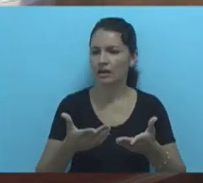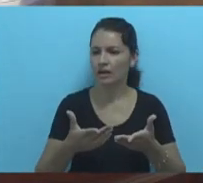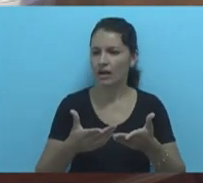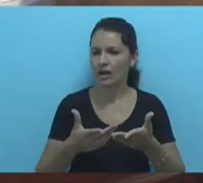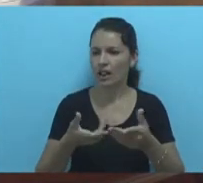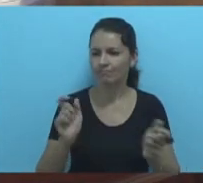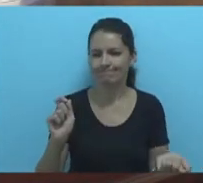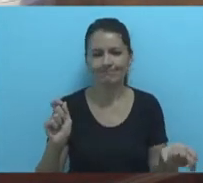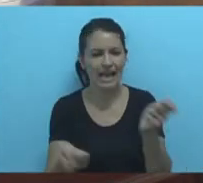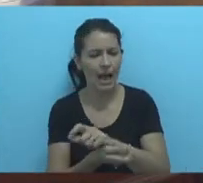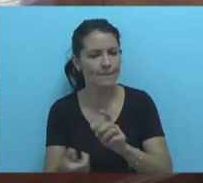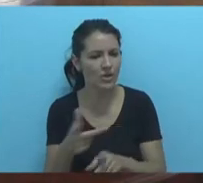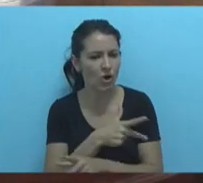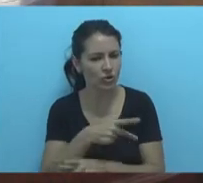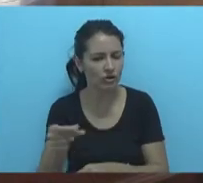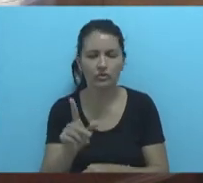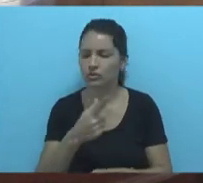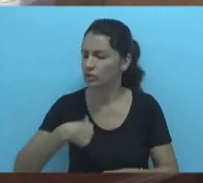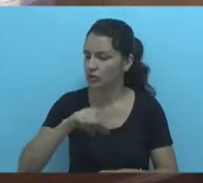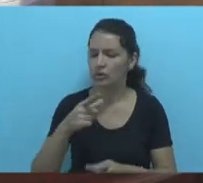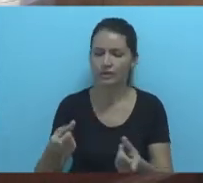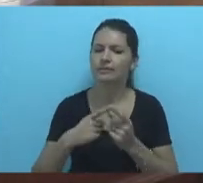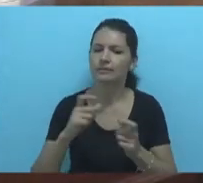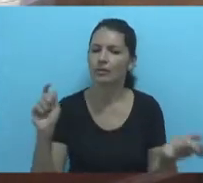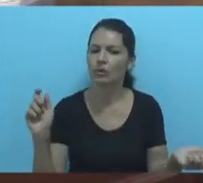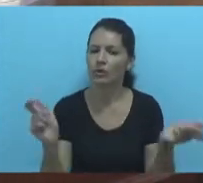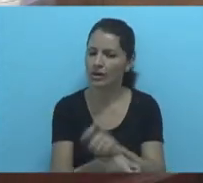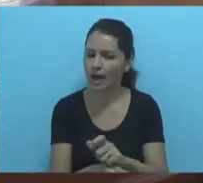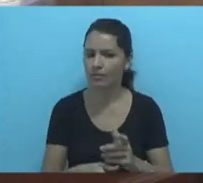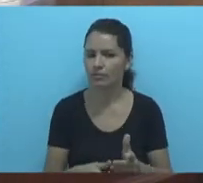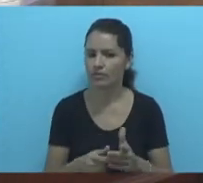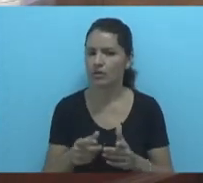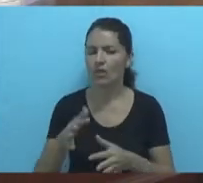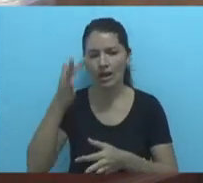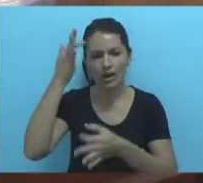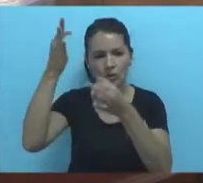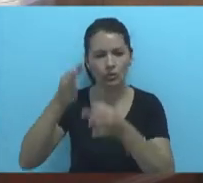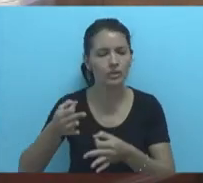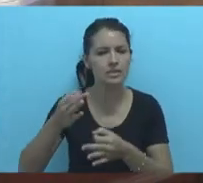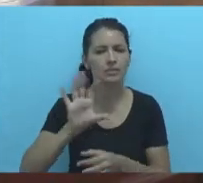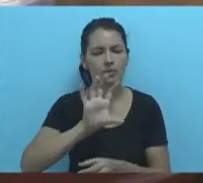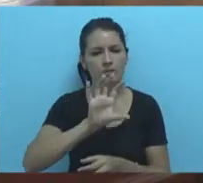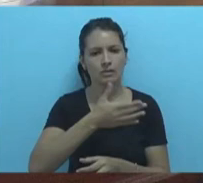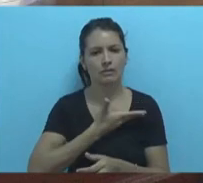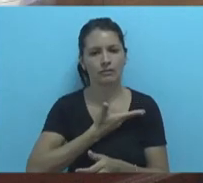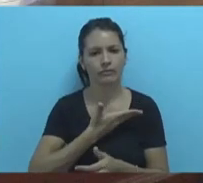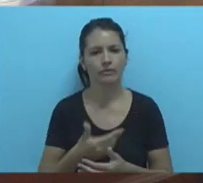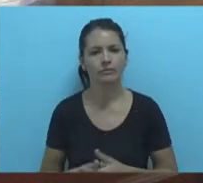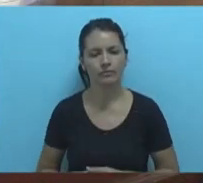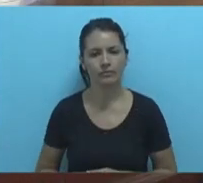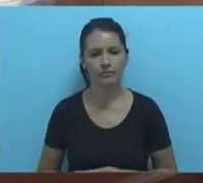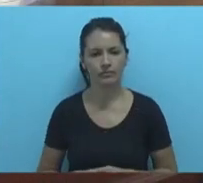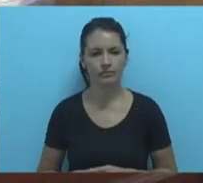que para nosotros fue realmente transformadora y profunda para la justicia santafesina y para la sociedad en su conjunto. Sí nos